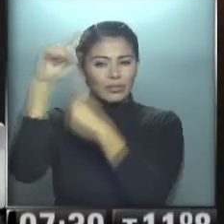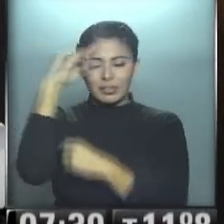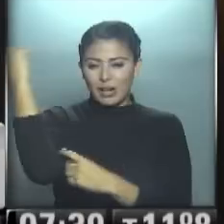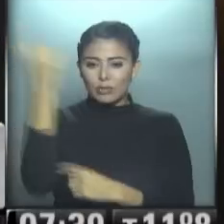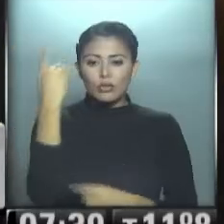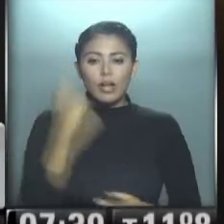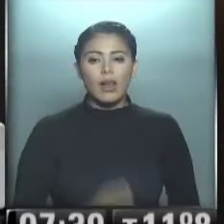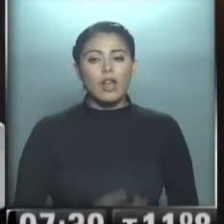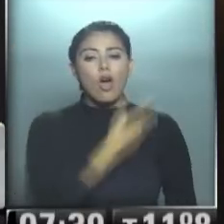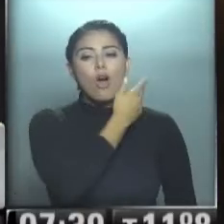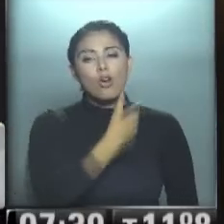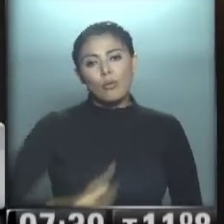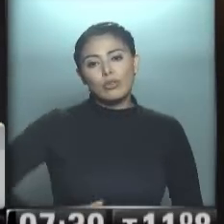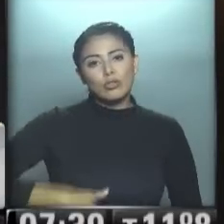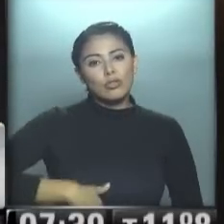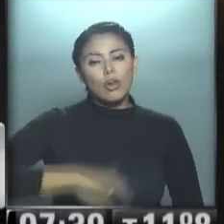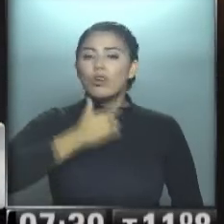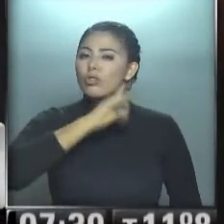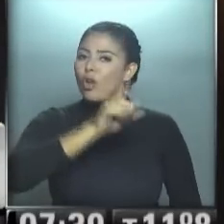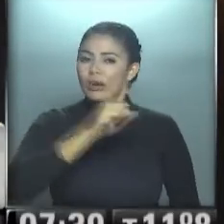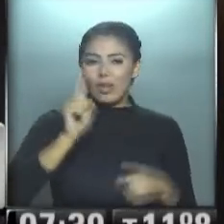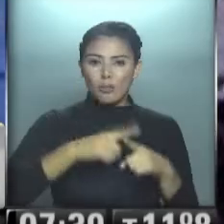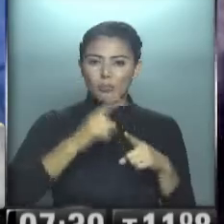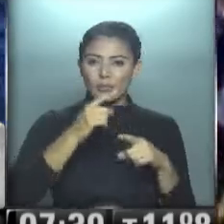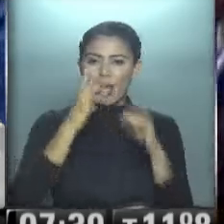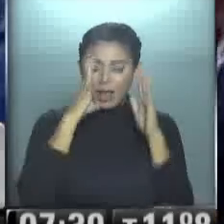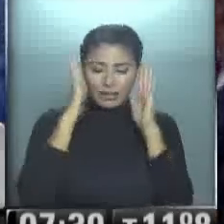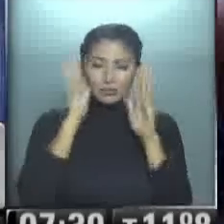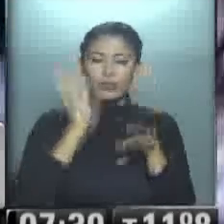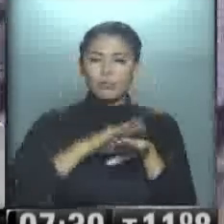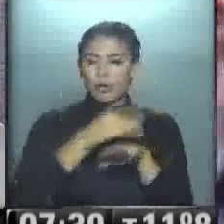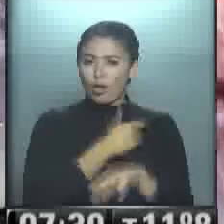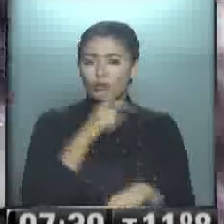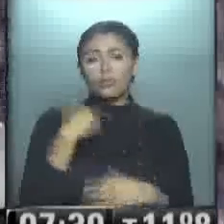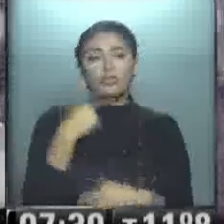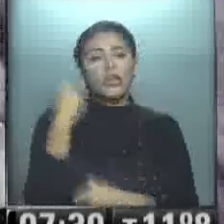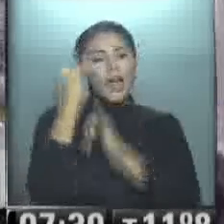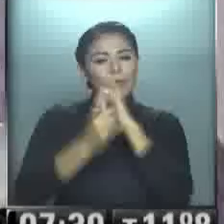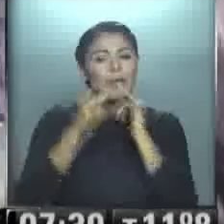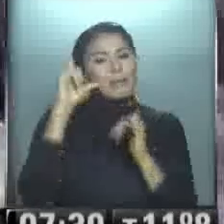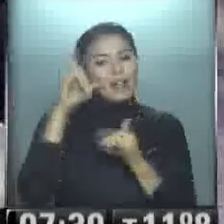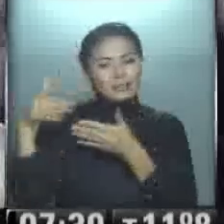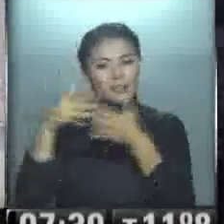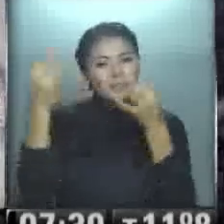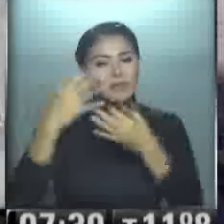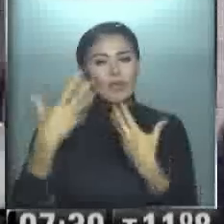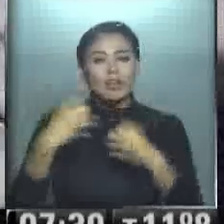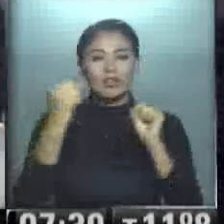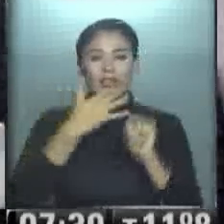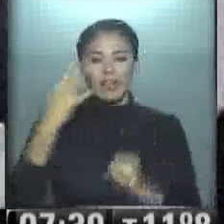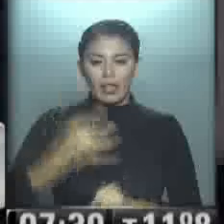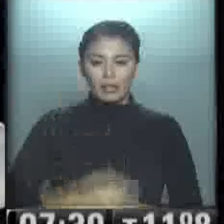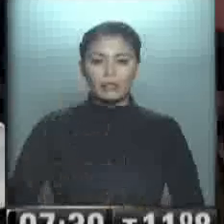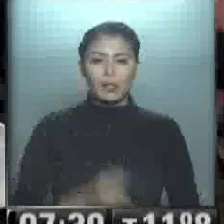lamentablemente, como el gobierno no ha querido hacer una política de Estado, a explicar lo que creemos nosotros es el camino correcto para llegar a la verdad.